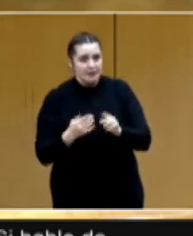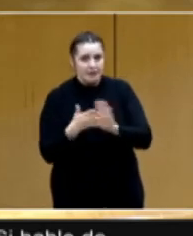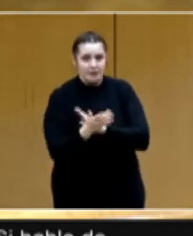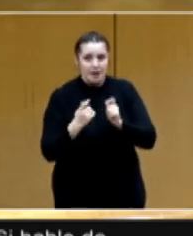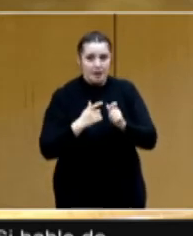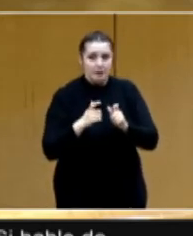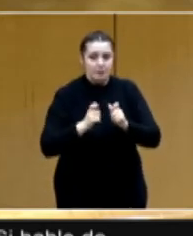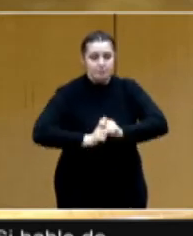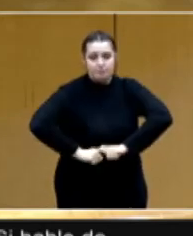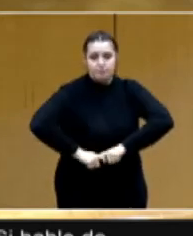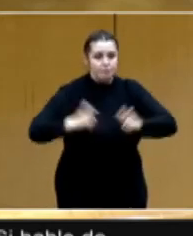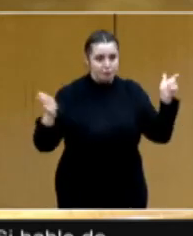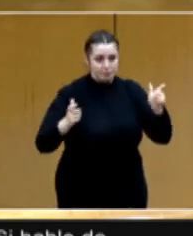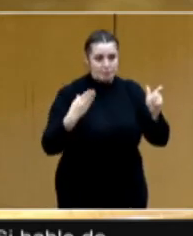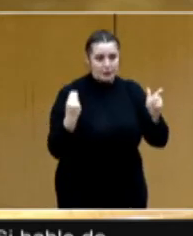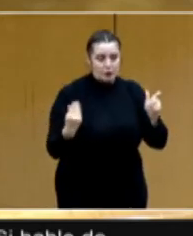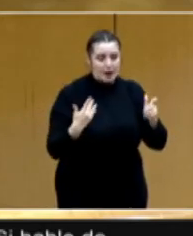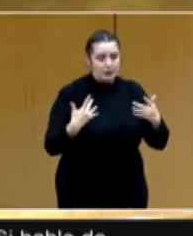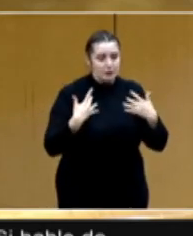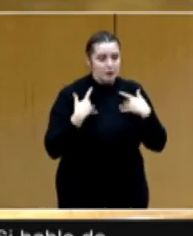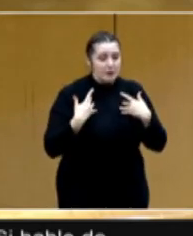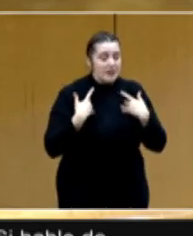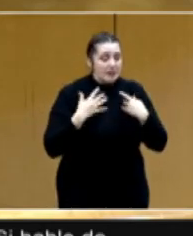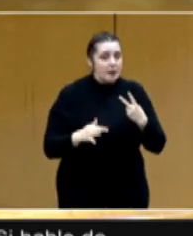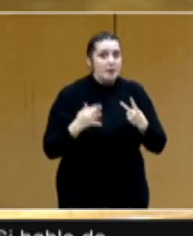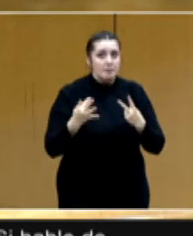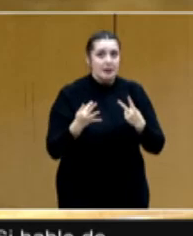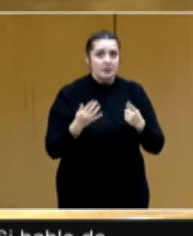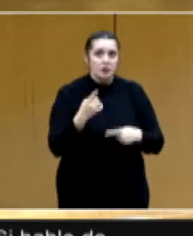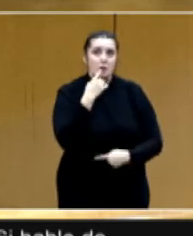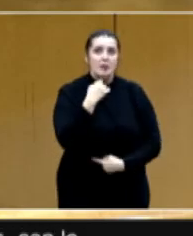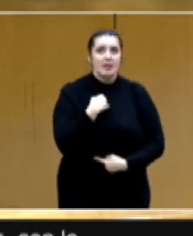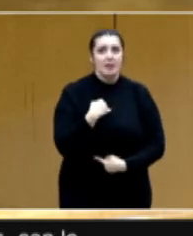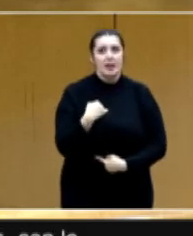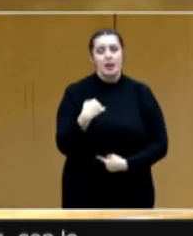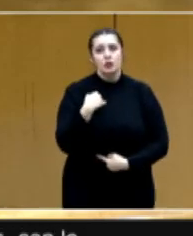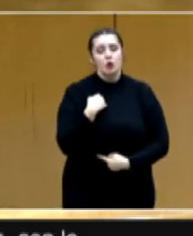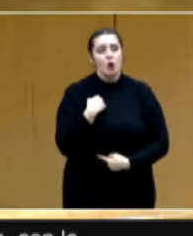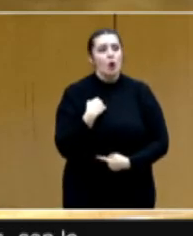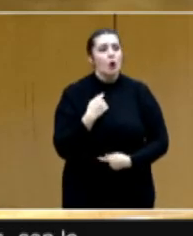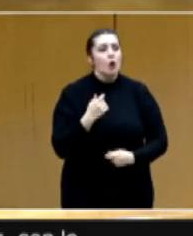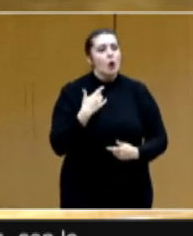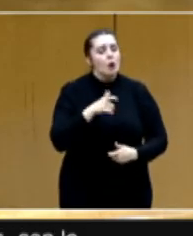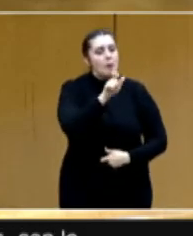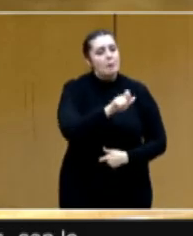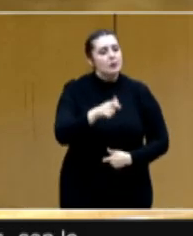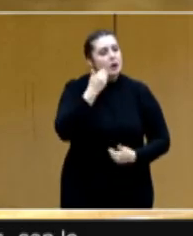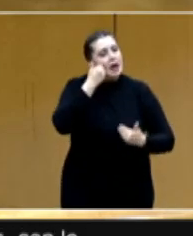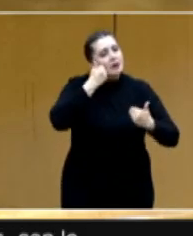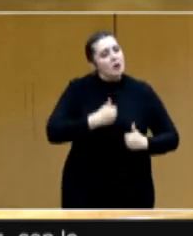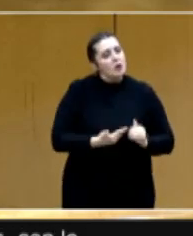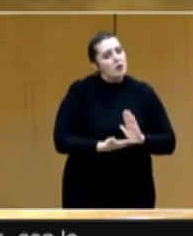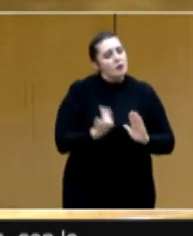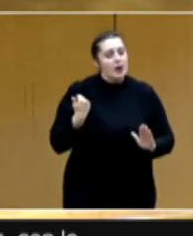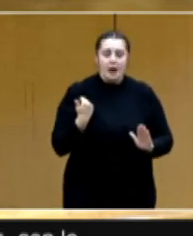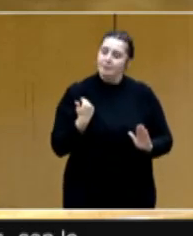miles de miles son Pero por favor no me atribuya que es desnaturalice o deshumanice un problema